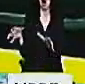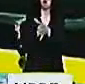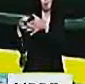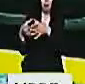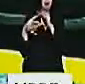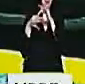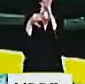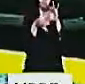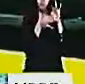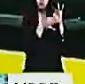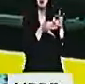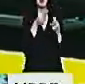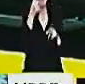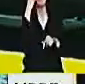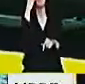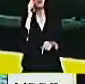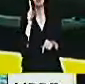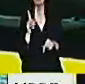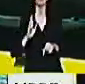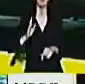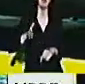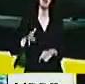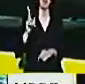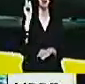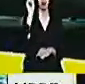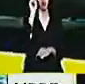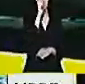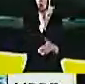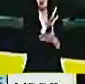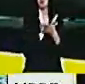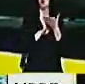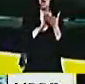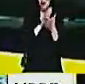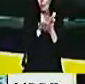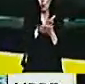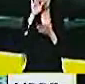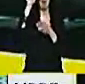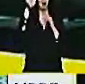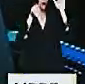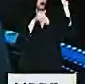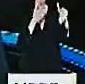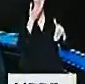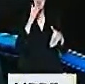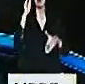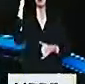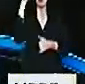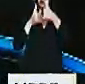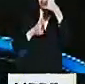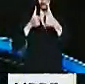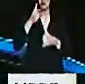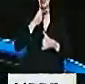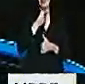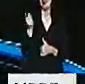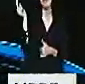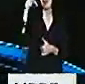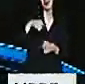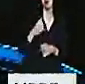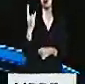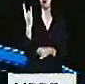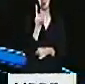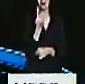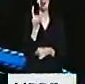caso, pero aún es muy complejo, por ejemplo, atraer a los mejores profesionales que se quieren venir a nuestra universidad, pues es